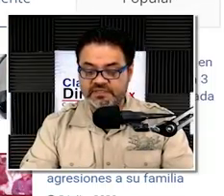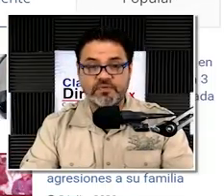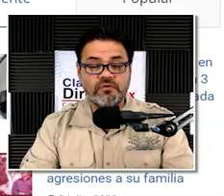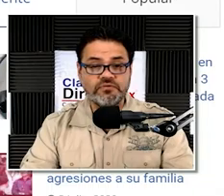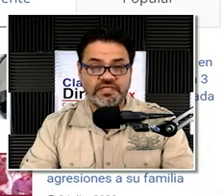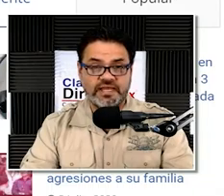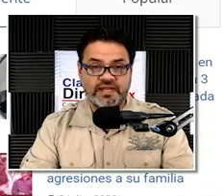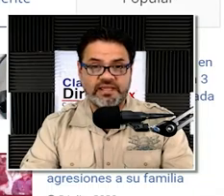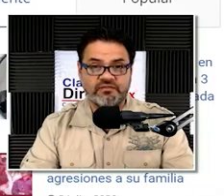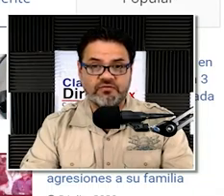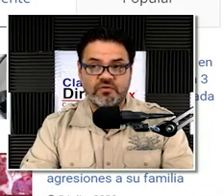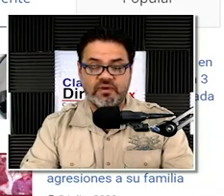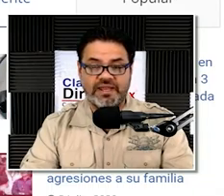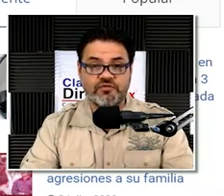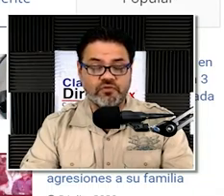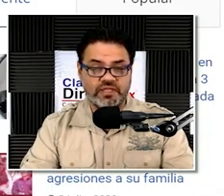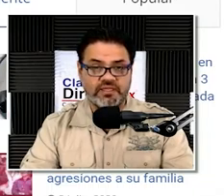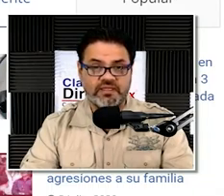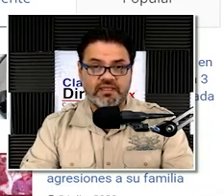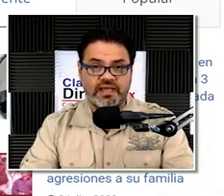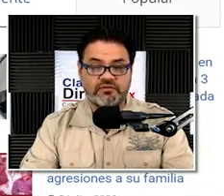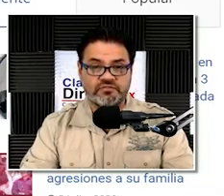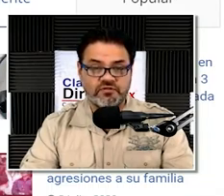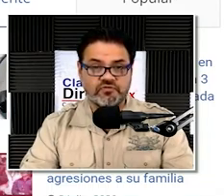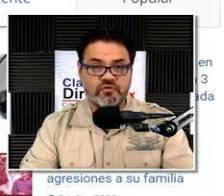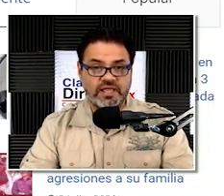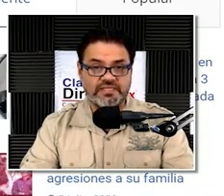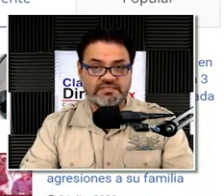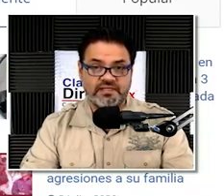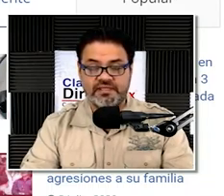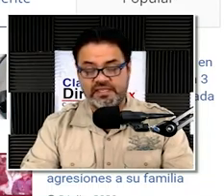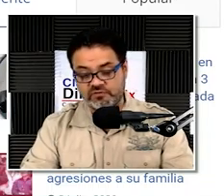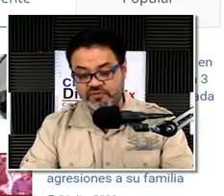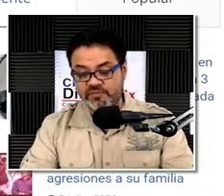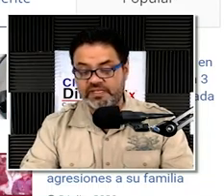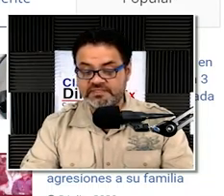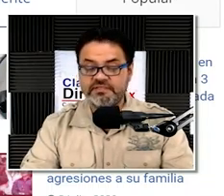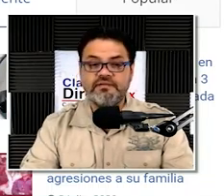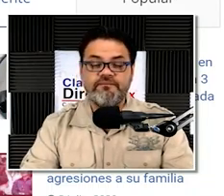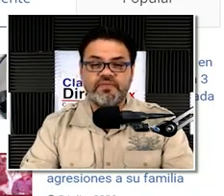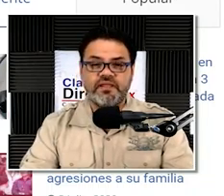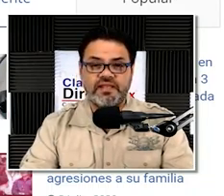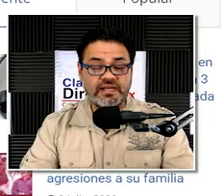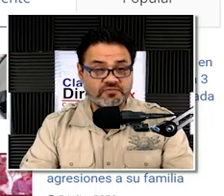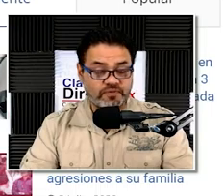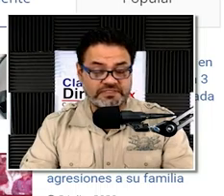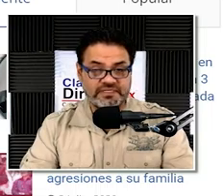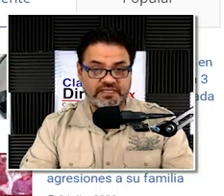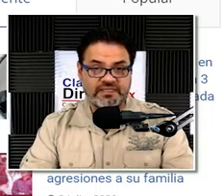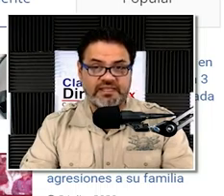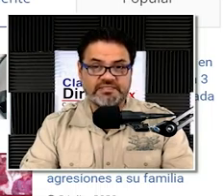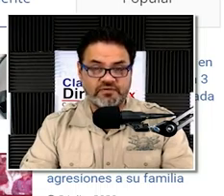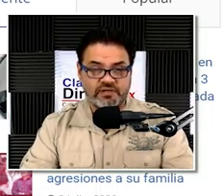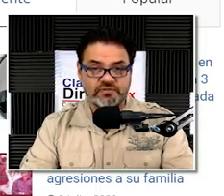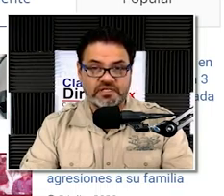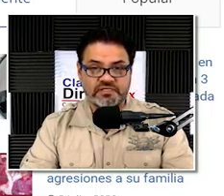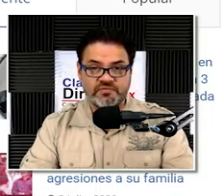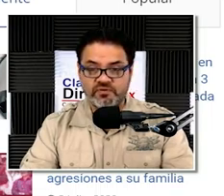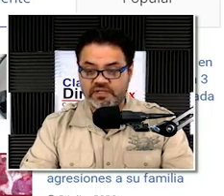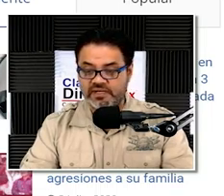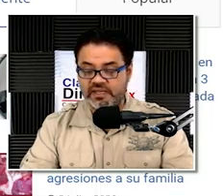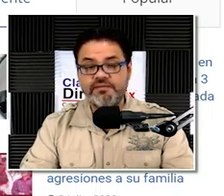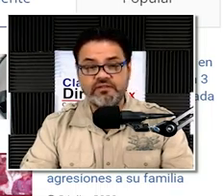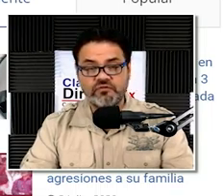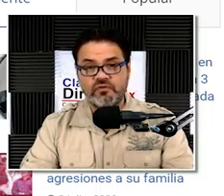se pronunciara en torno a la ayuda a los niños con cáncer y a sus familias la respuesta de la señora gutiérrez